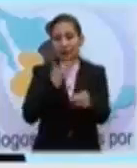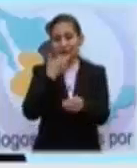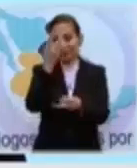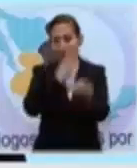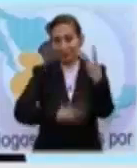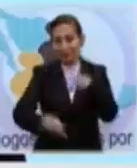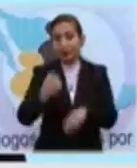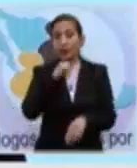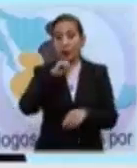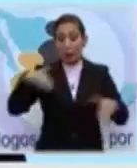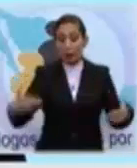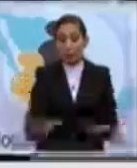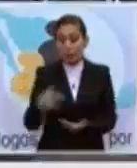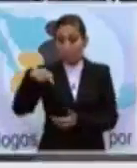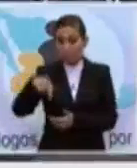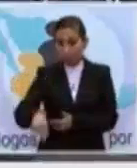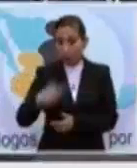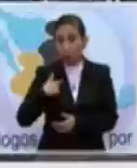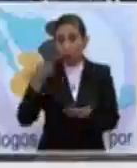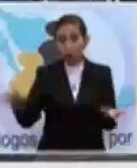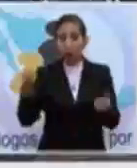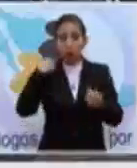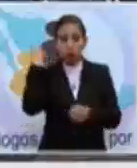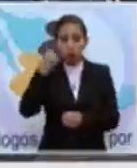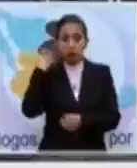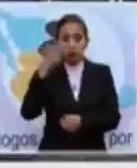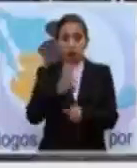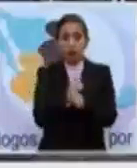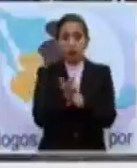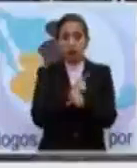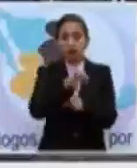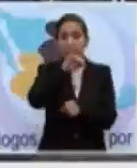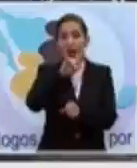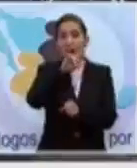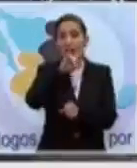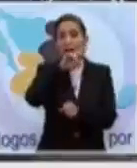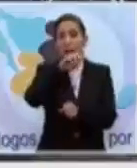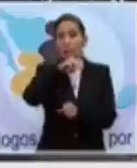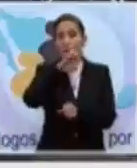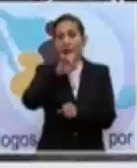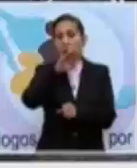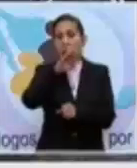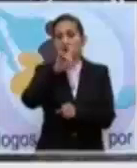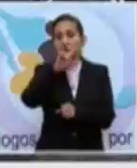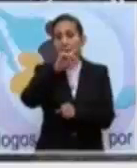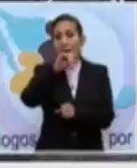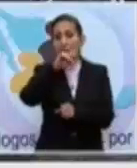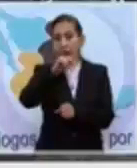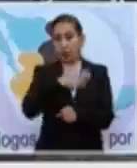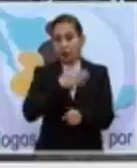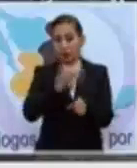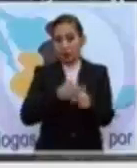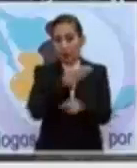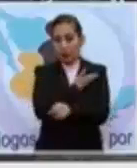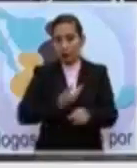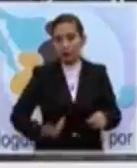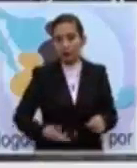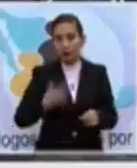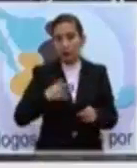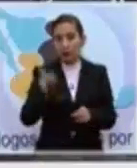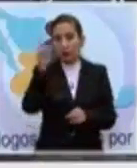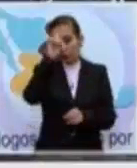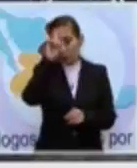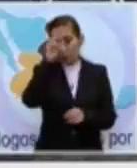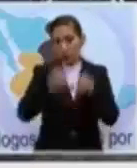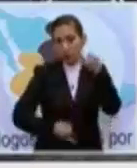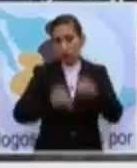bienvenido. También les presento como nuestros ponentes al licenciado Jaime Bustamante. Bienvenido, buenas tardes, presidente del Comité